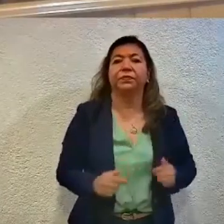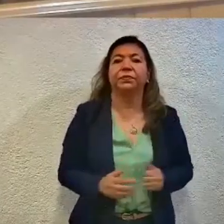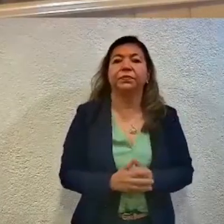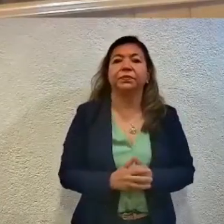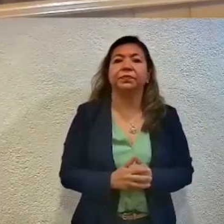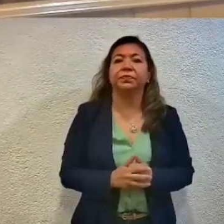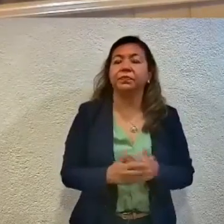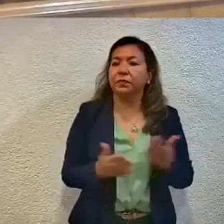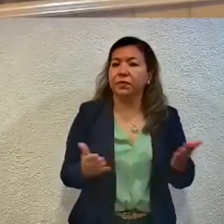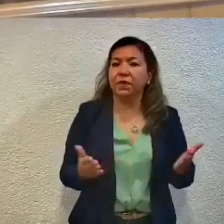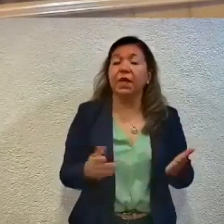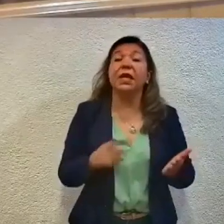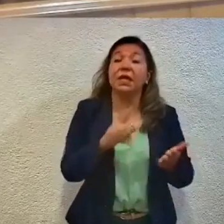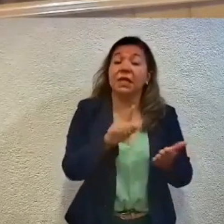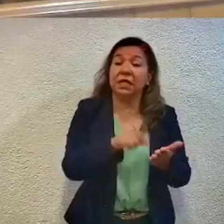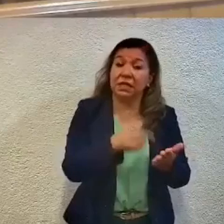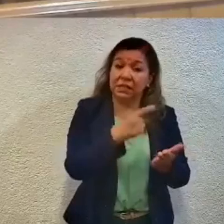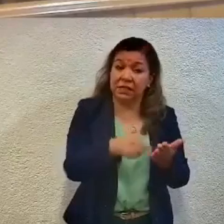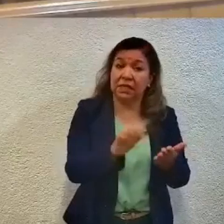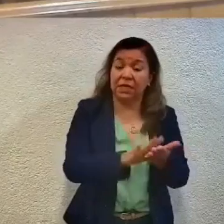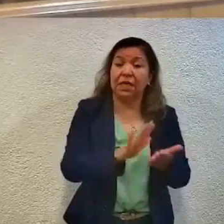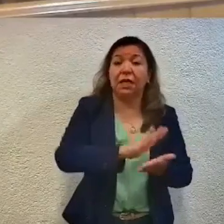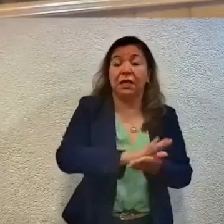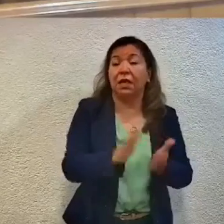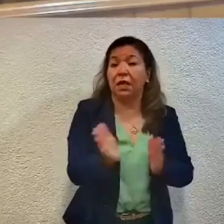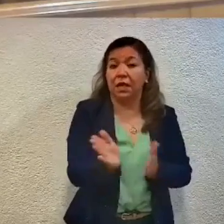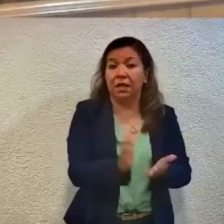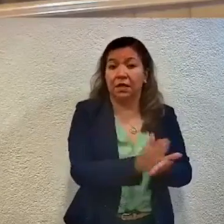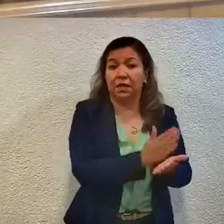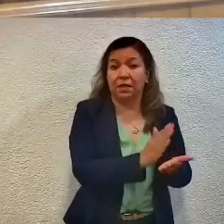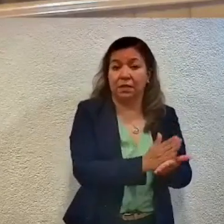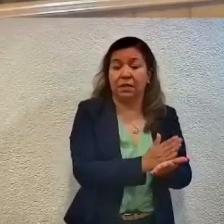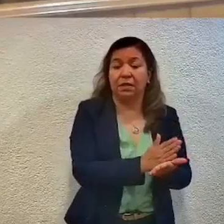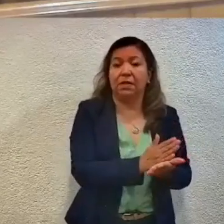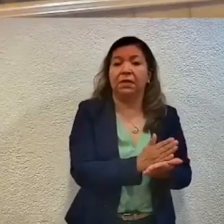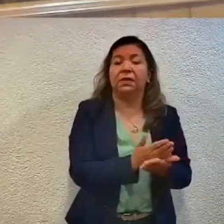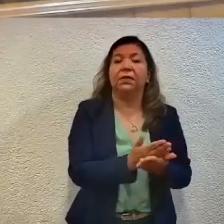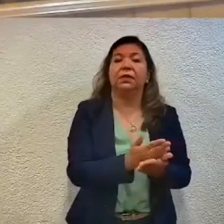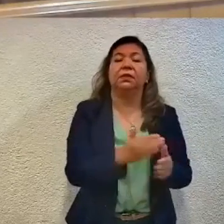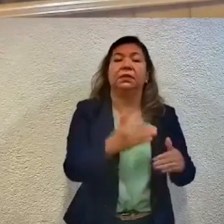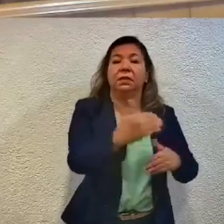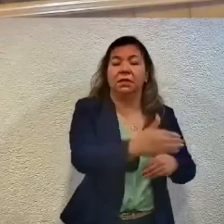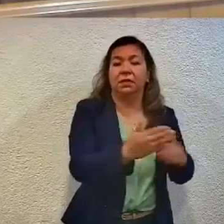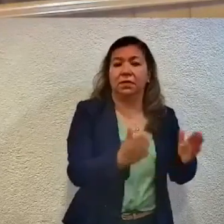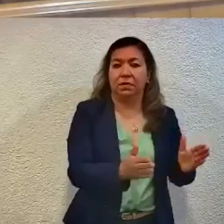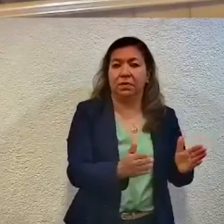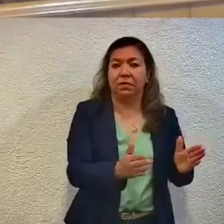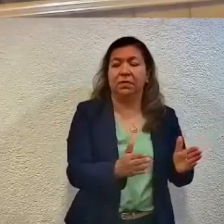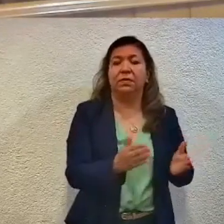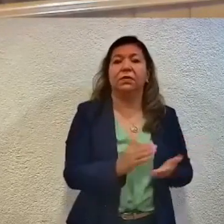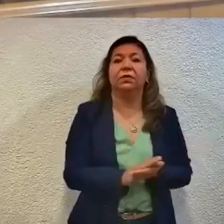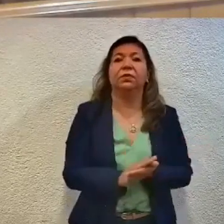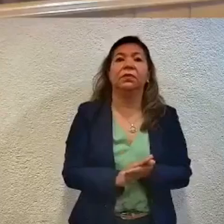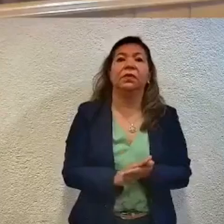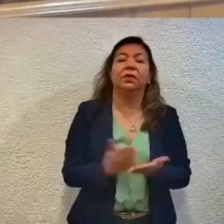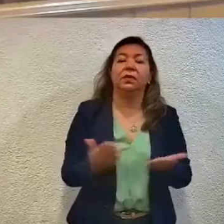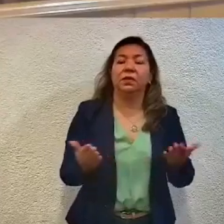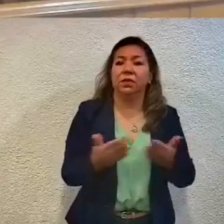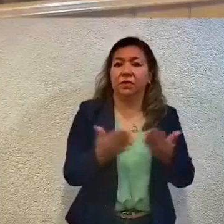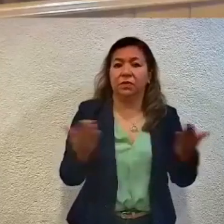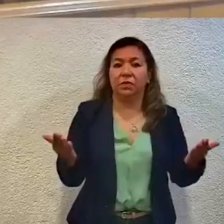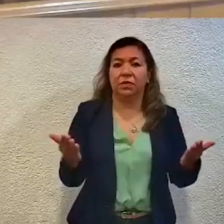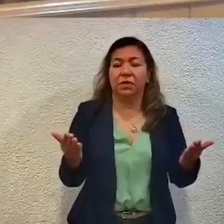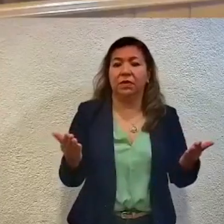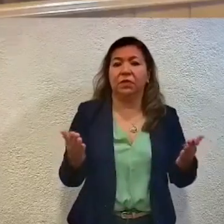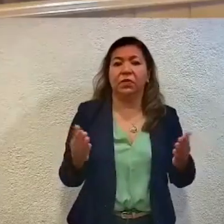nulidad de elección por la existencia de irregularidades graves plenamente acreditadas y no reparables durante la